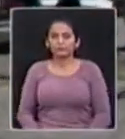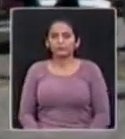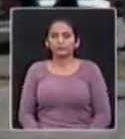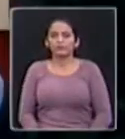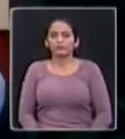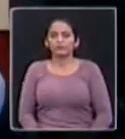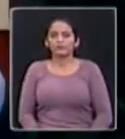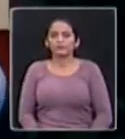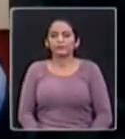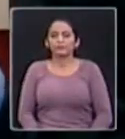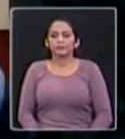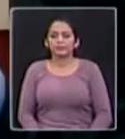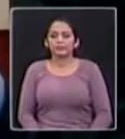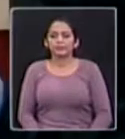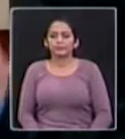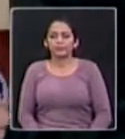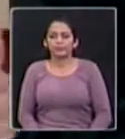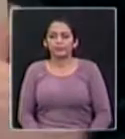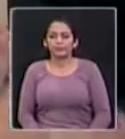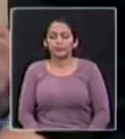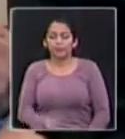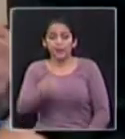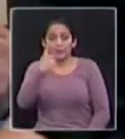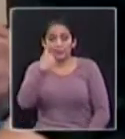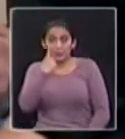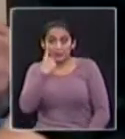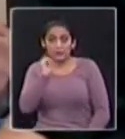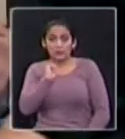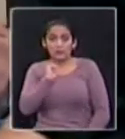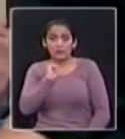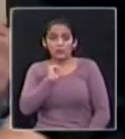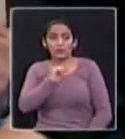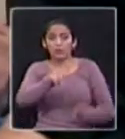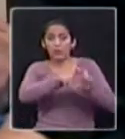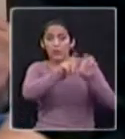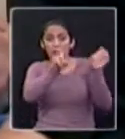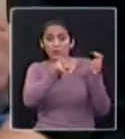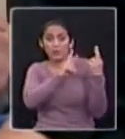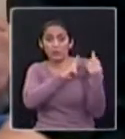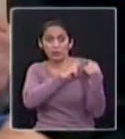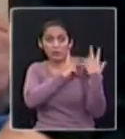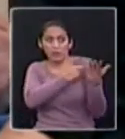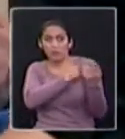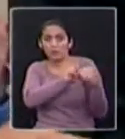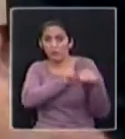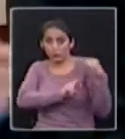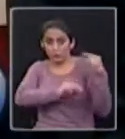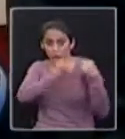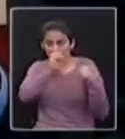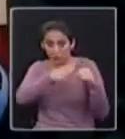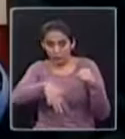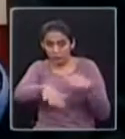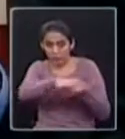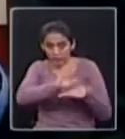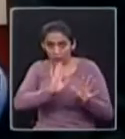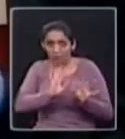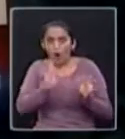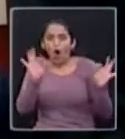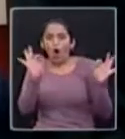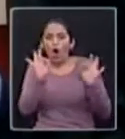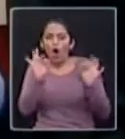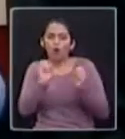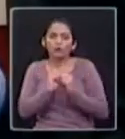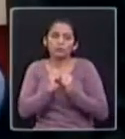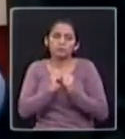administración. Uno, o continúa el contrato con la empresa que está contratada o se declarará